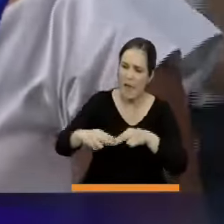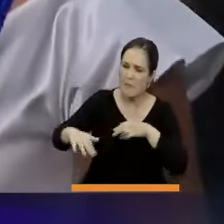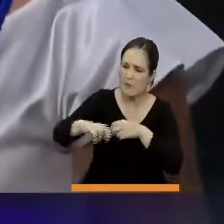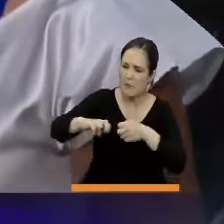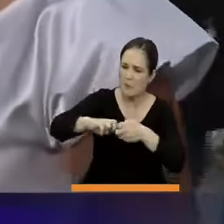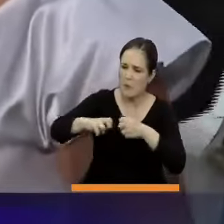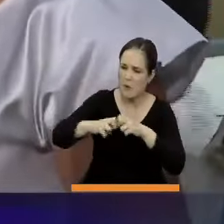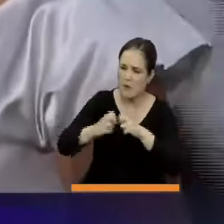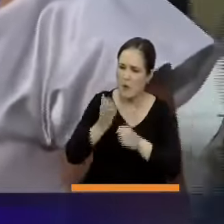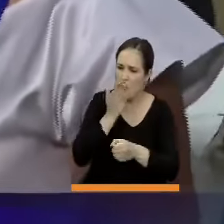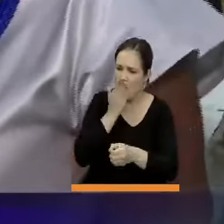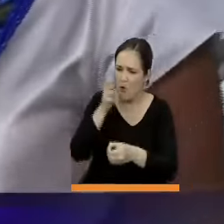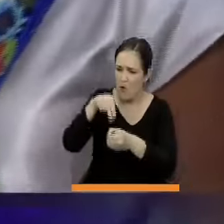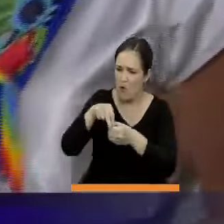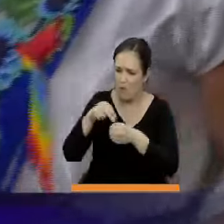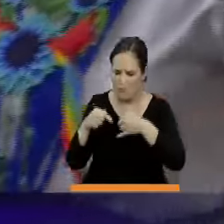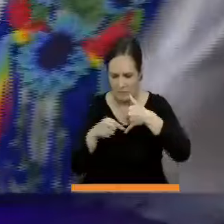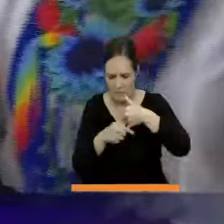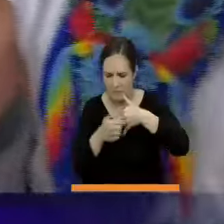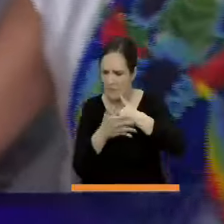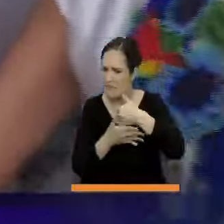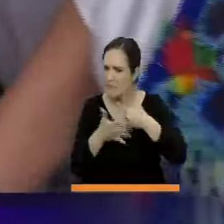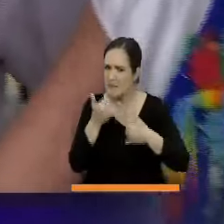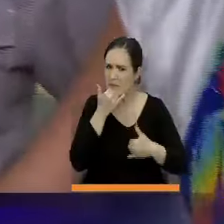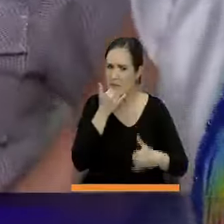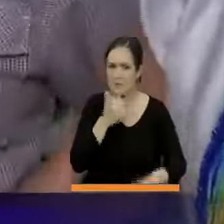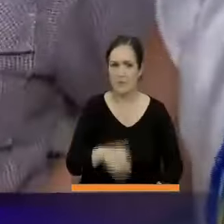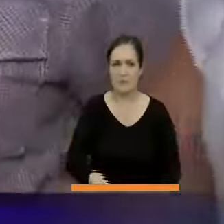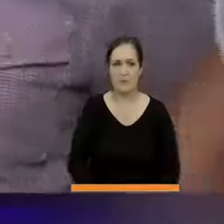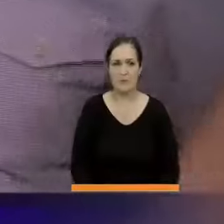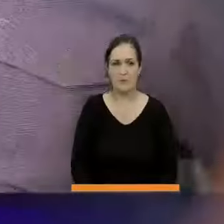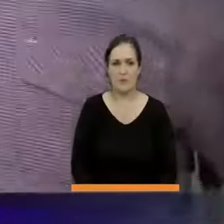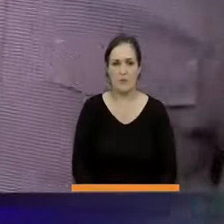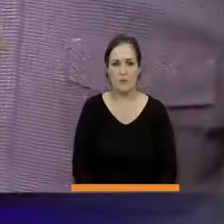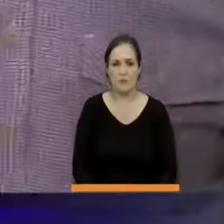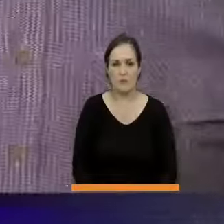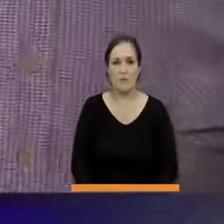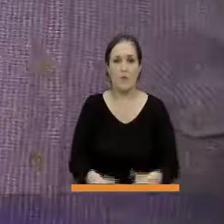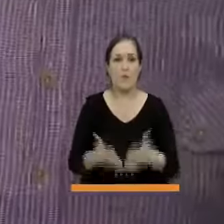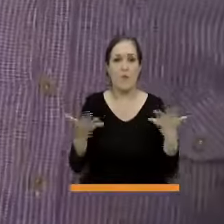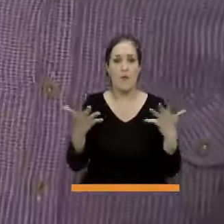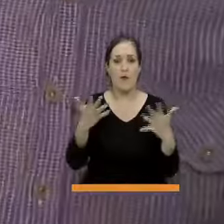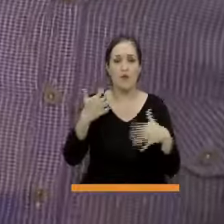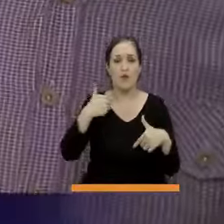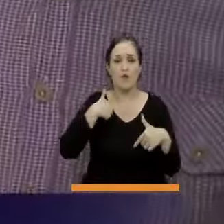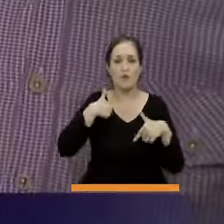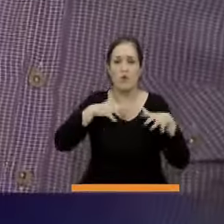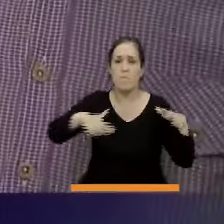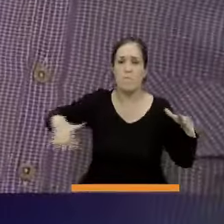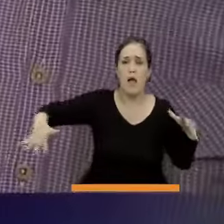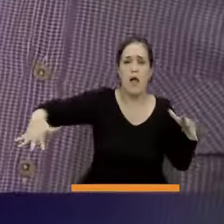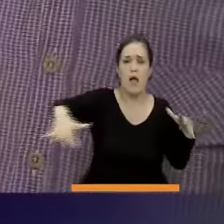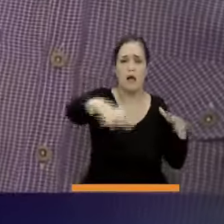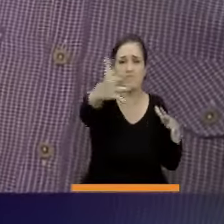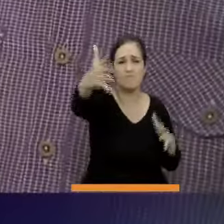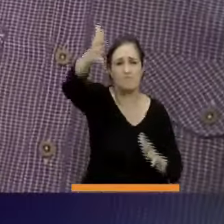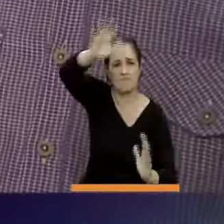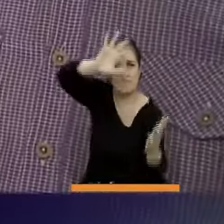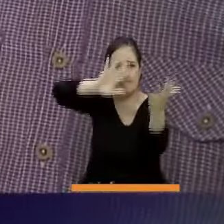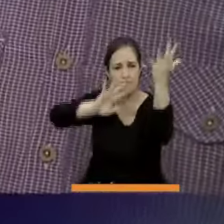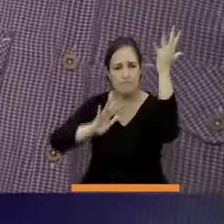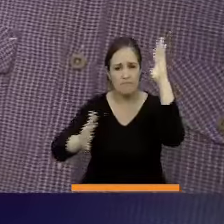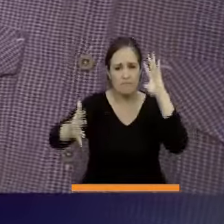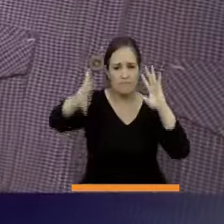pueblos indígenas de esta parte de Colombia? Bueno, yo vengo del resguardo más extenso de Colombia, que se llama el resguardo